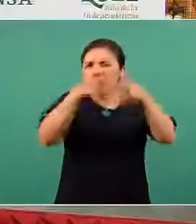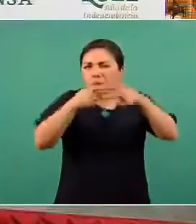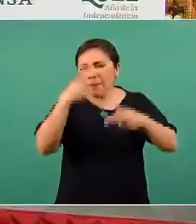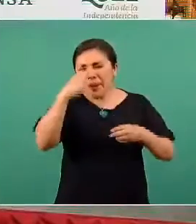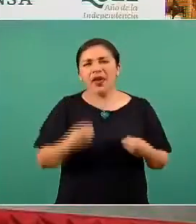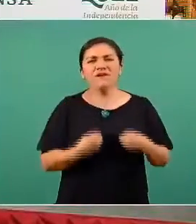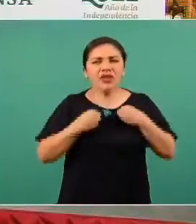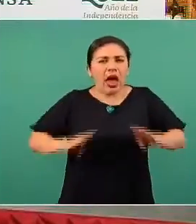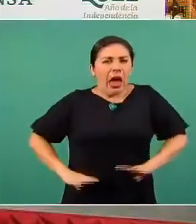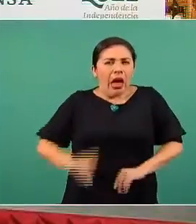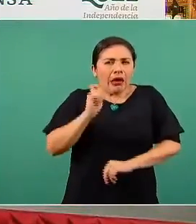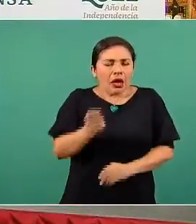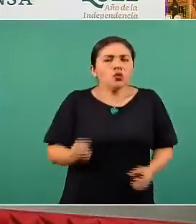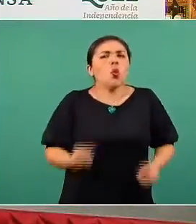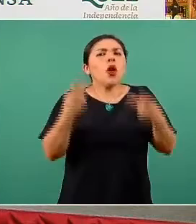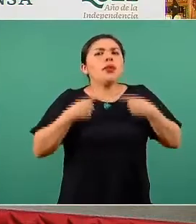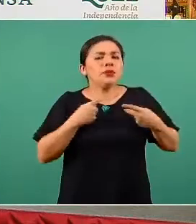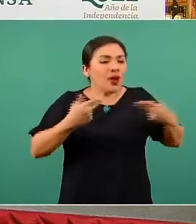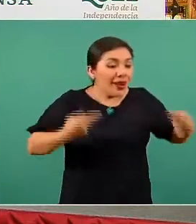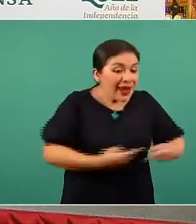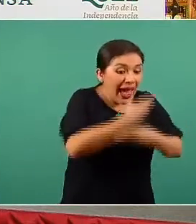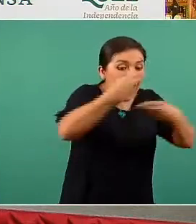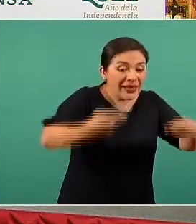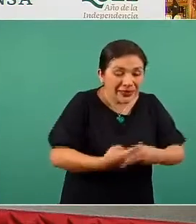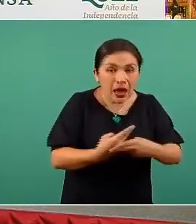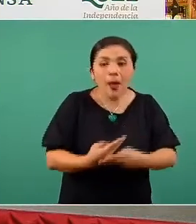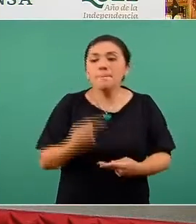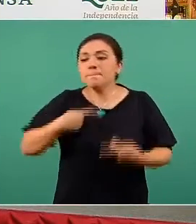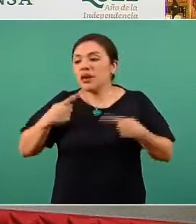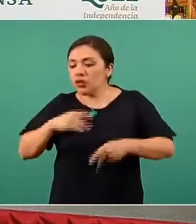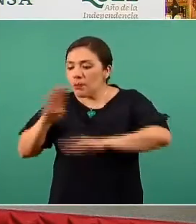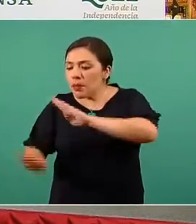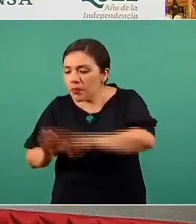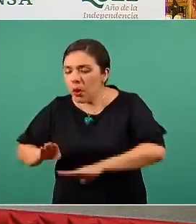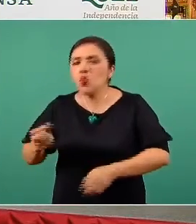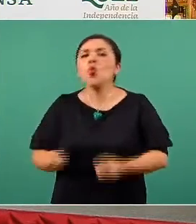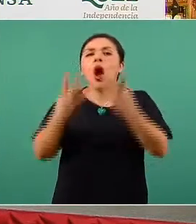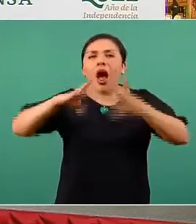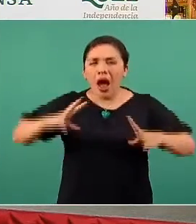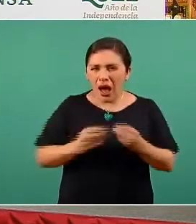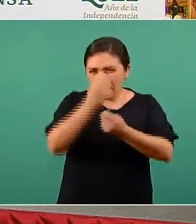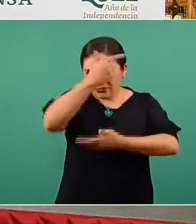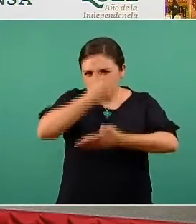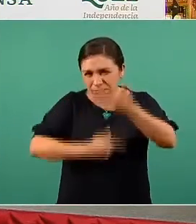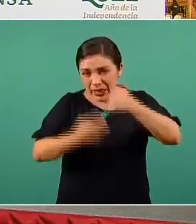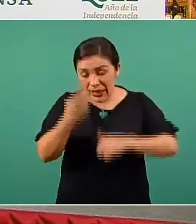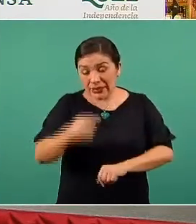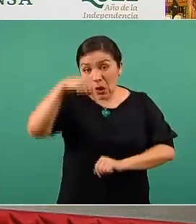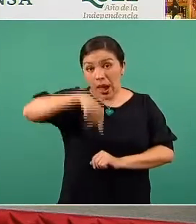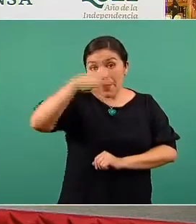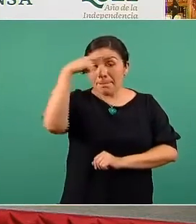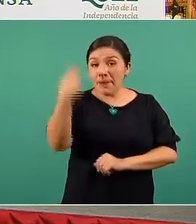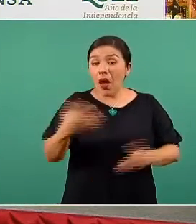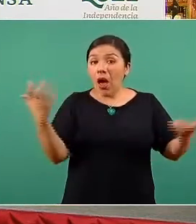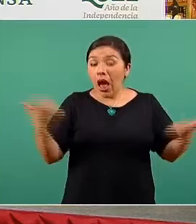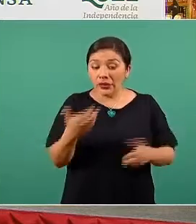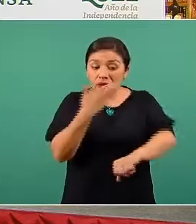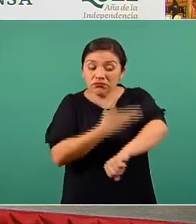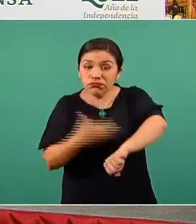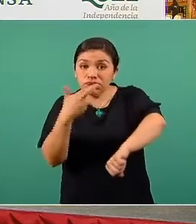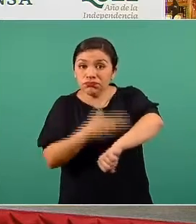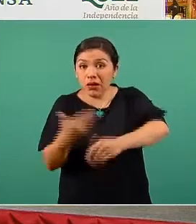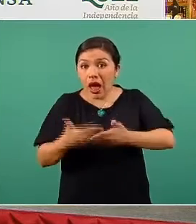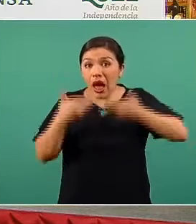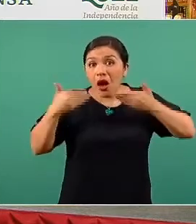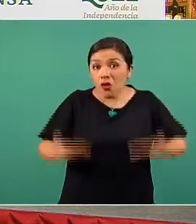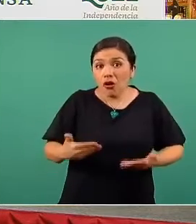vital, cuántas personas nacen, cuántas personas mueren por las distintas causas, etcétera. En México hoy tiene un proceso que